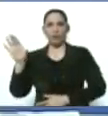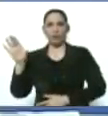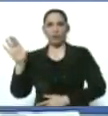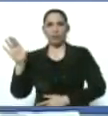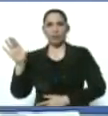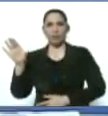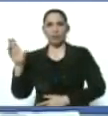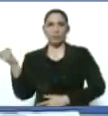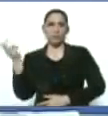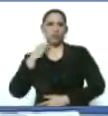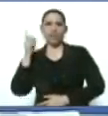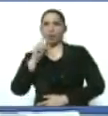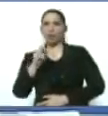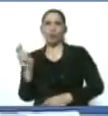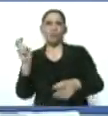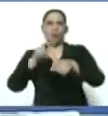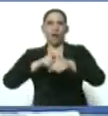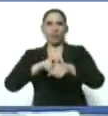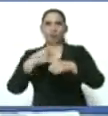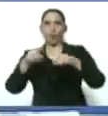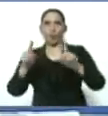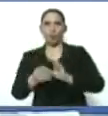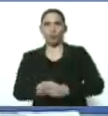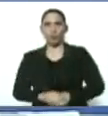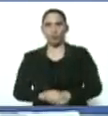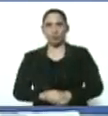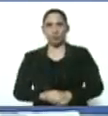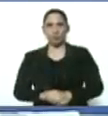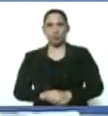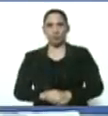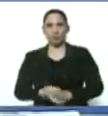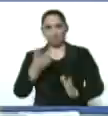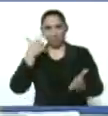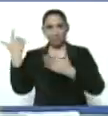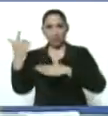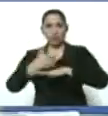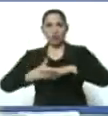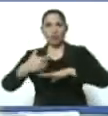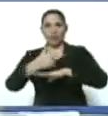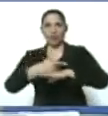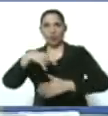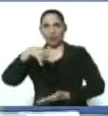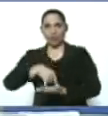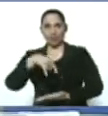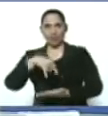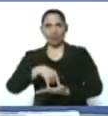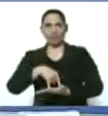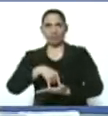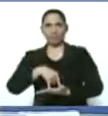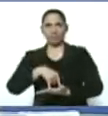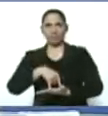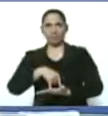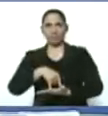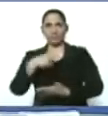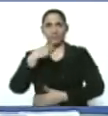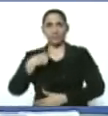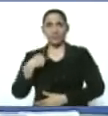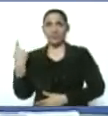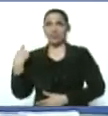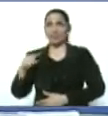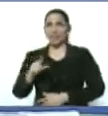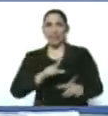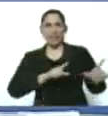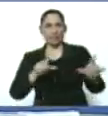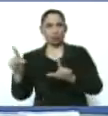no muerde murciélago, dicen, Drácula. Allá está el gobernador y me dijo que tenía